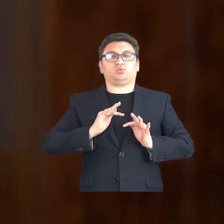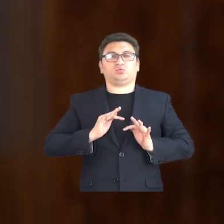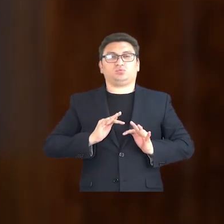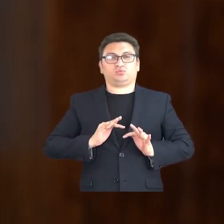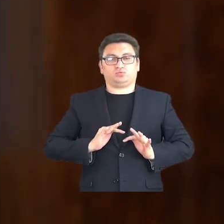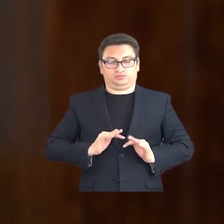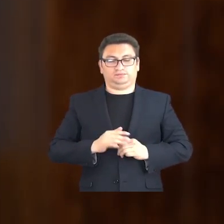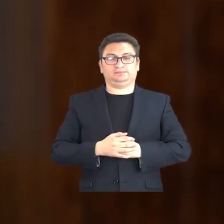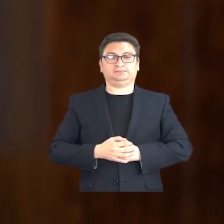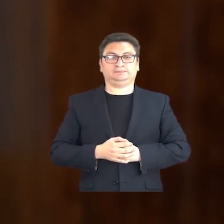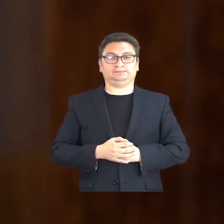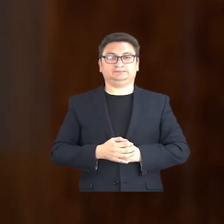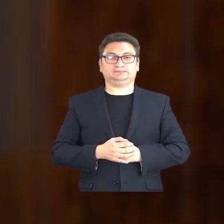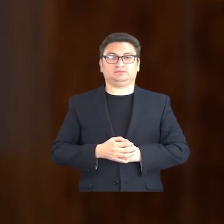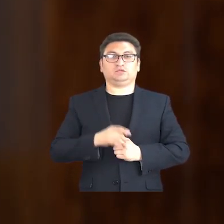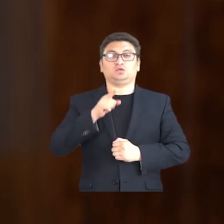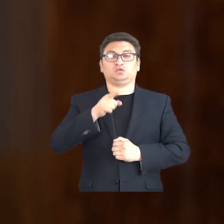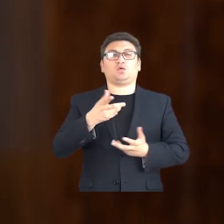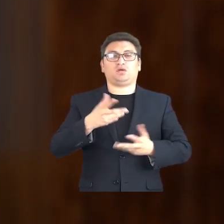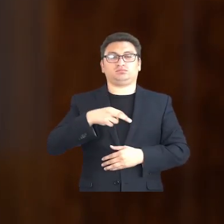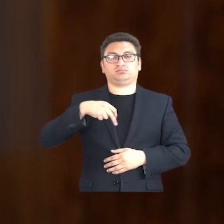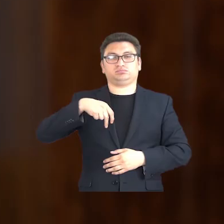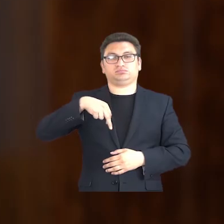volver a la normalidad al final.